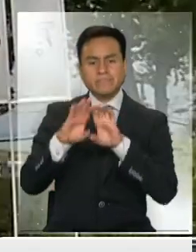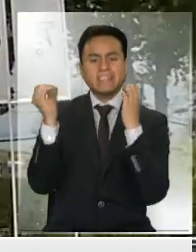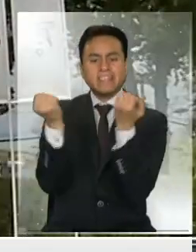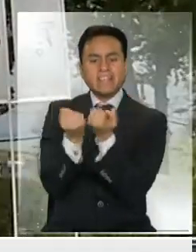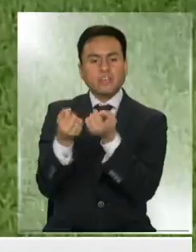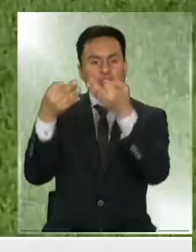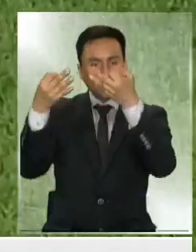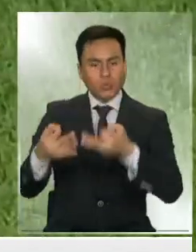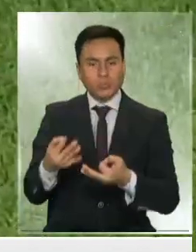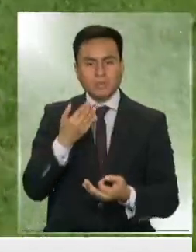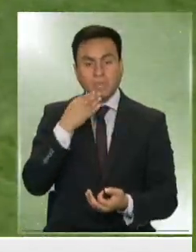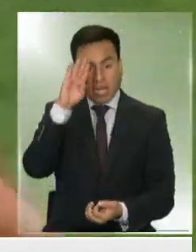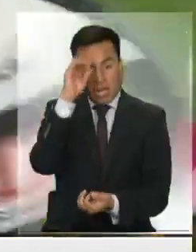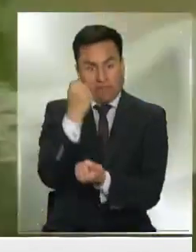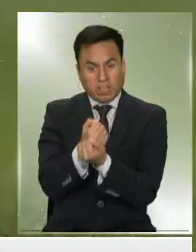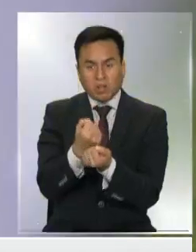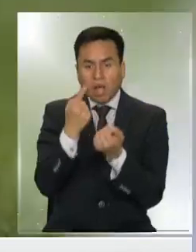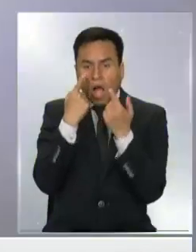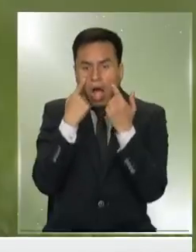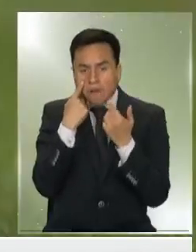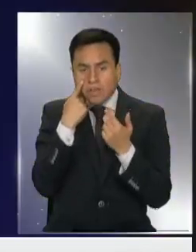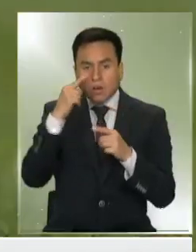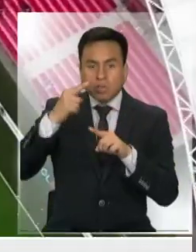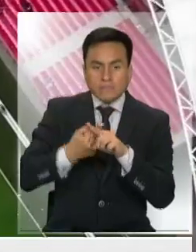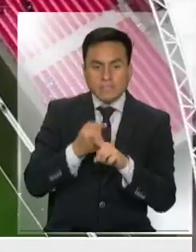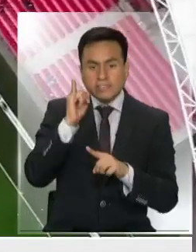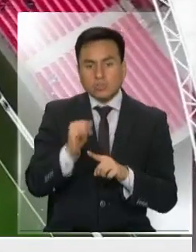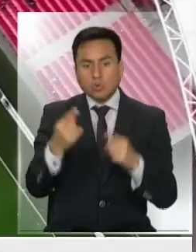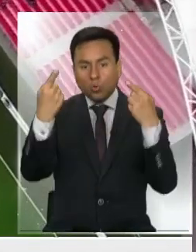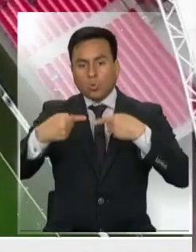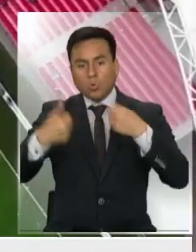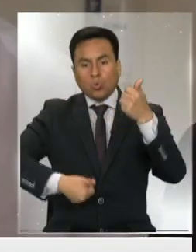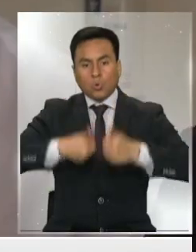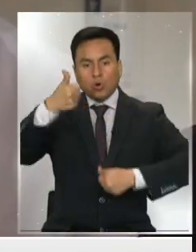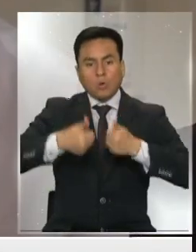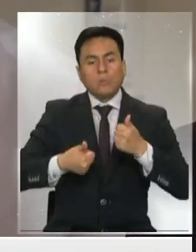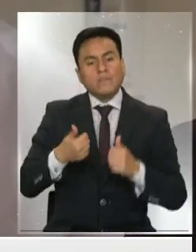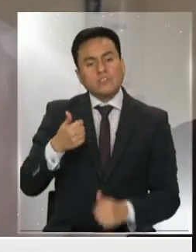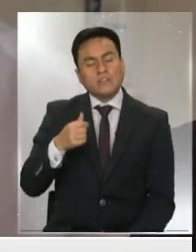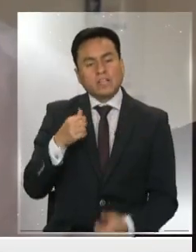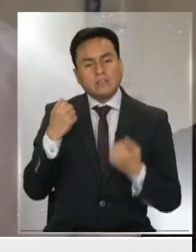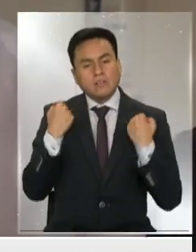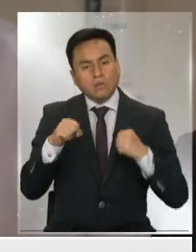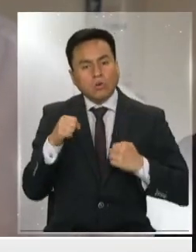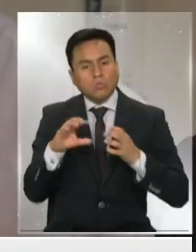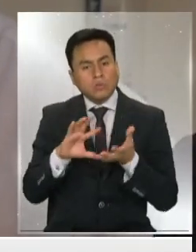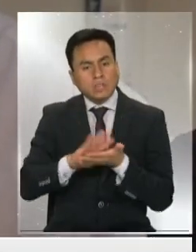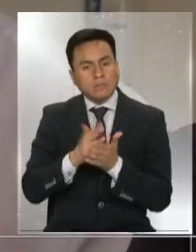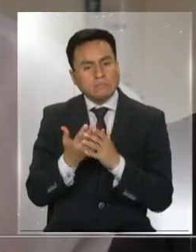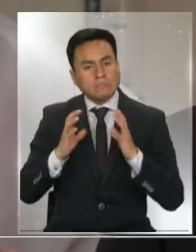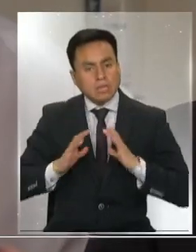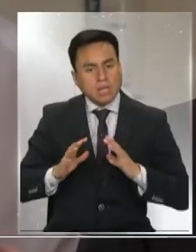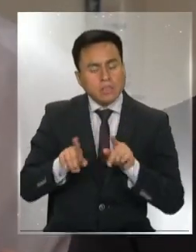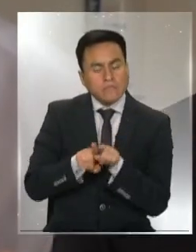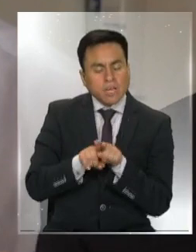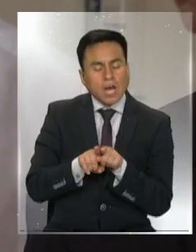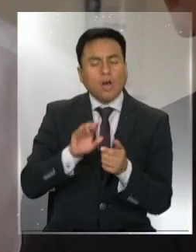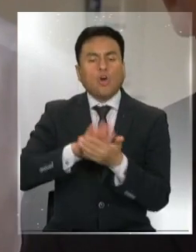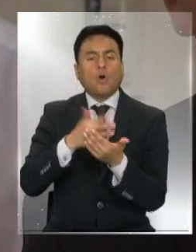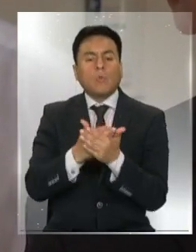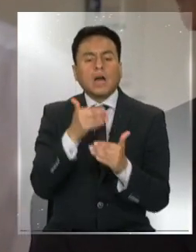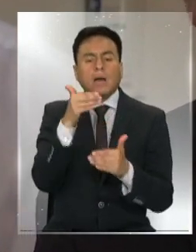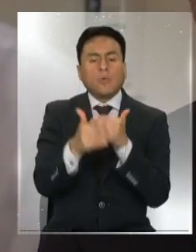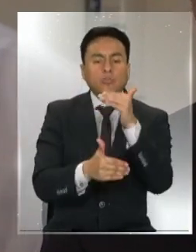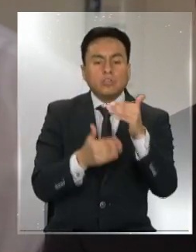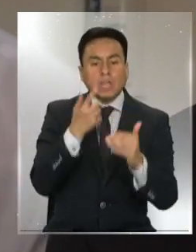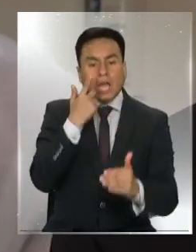y Carabineros para evaluar el regreso del fútbol profesional. Y en función de cómo evolucione o cómo ha evolucionado todo